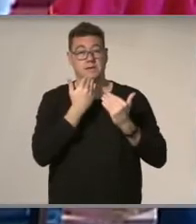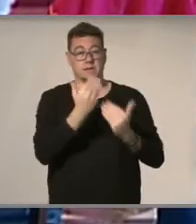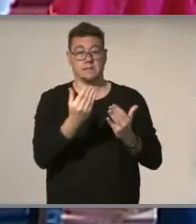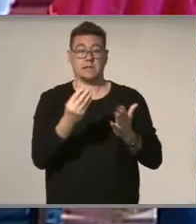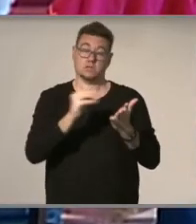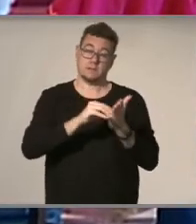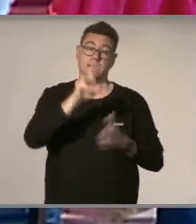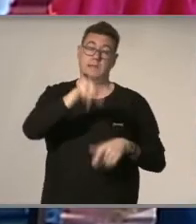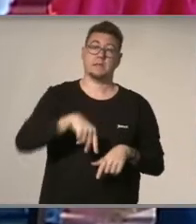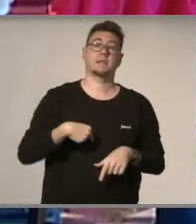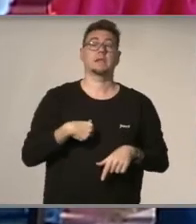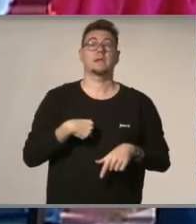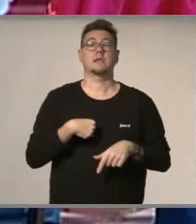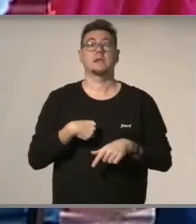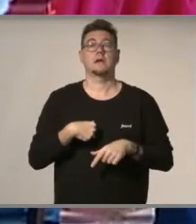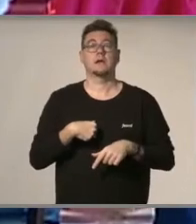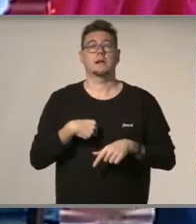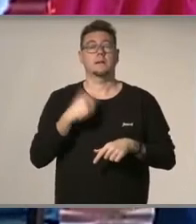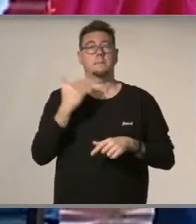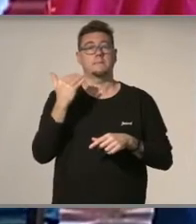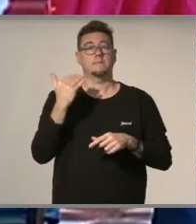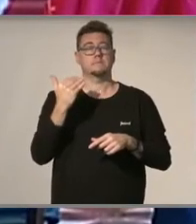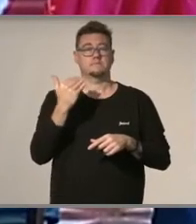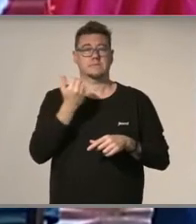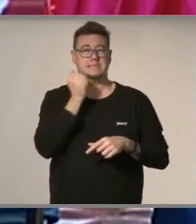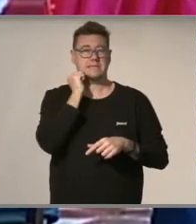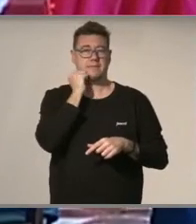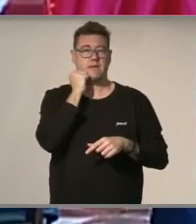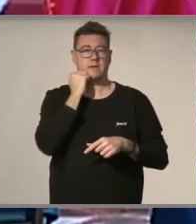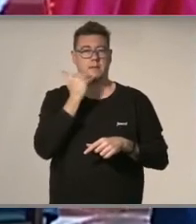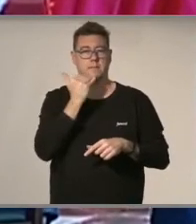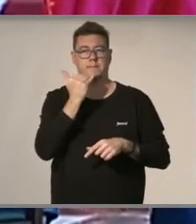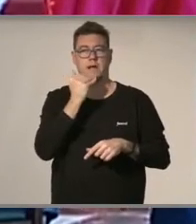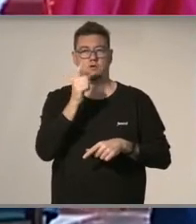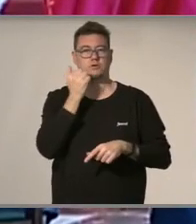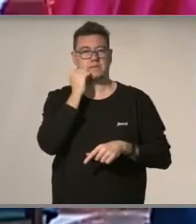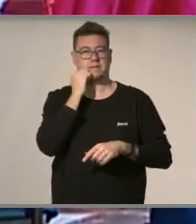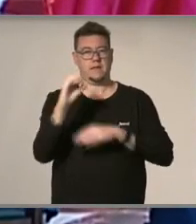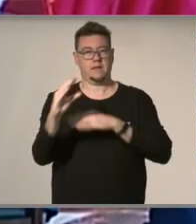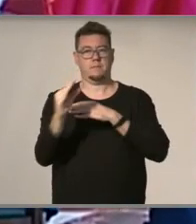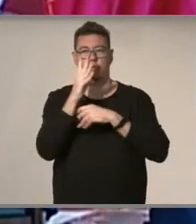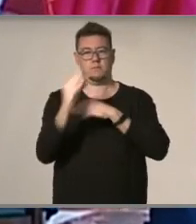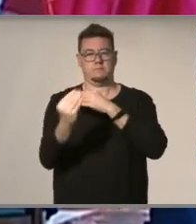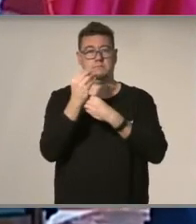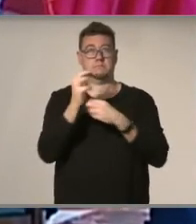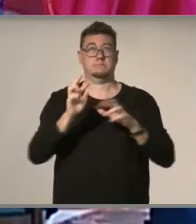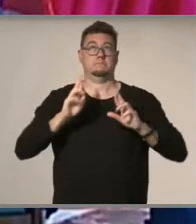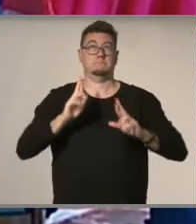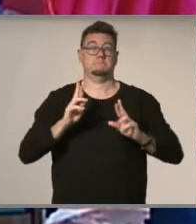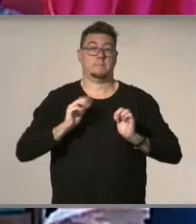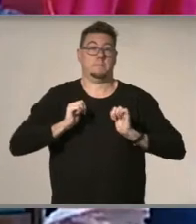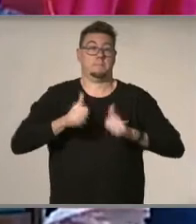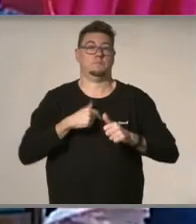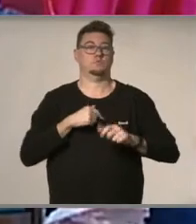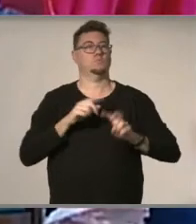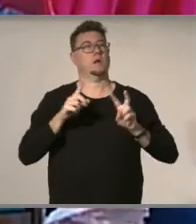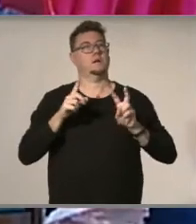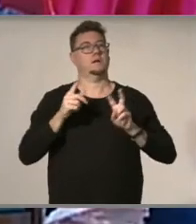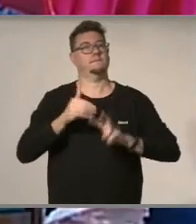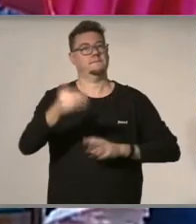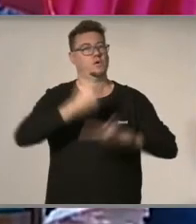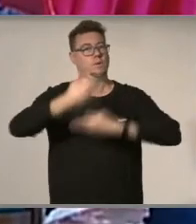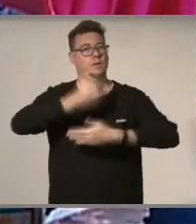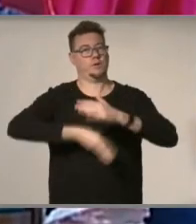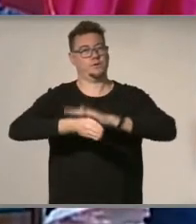agradecimiento también al Banco Sabadell por su patrocinio, con el deseo de que sea el inicio de una fructífera